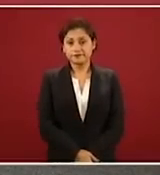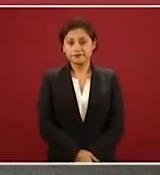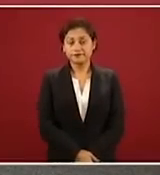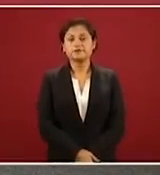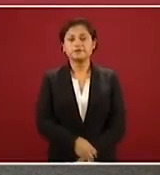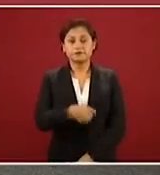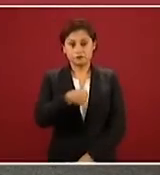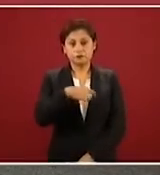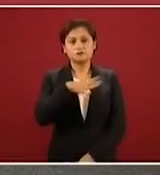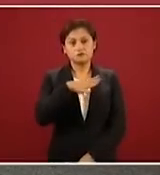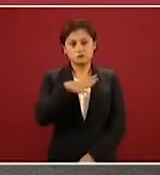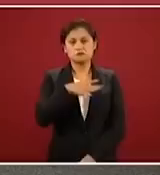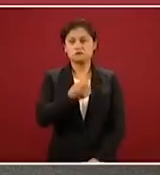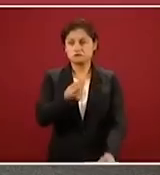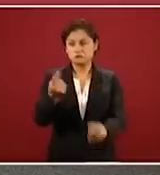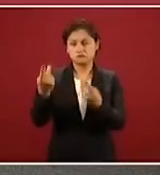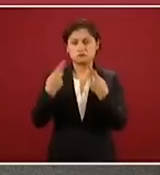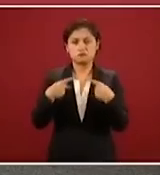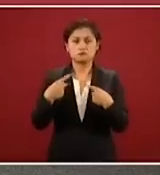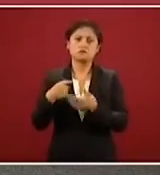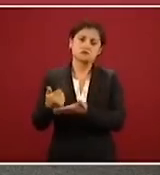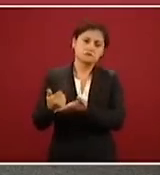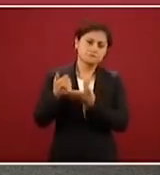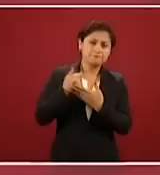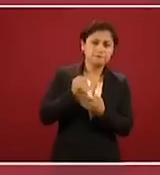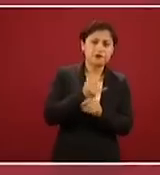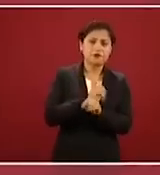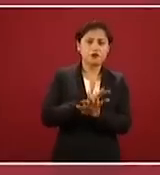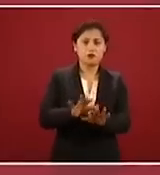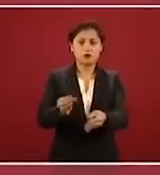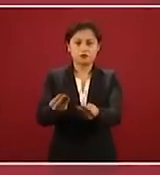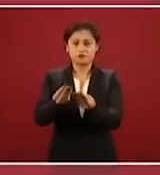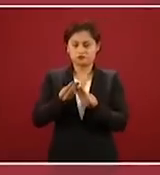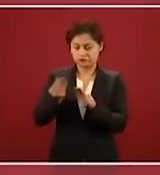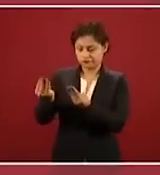sistemas de información, o sea,